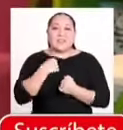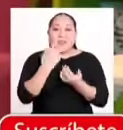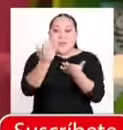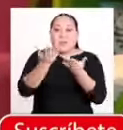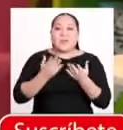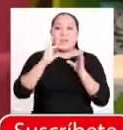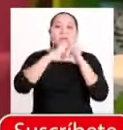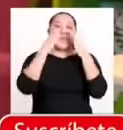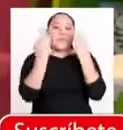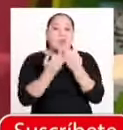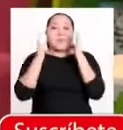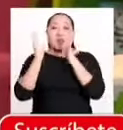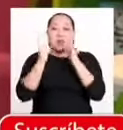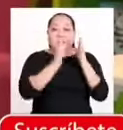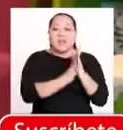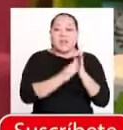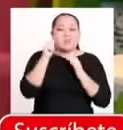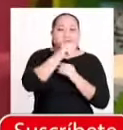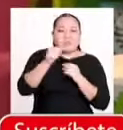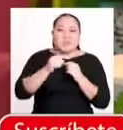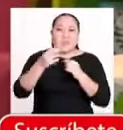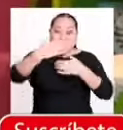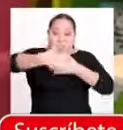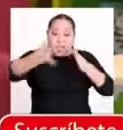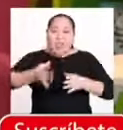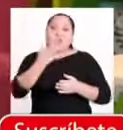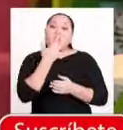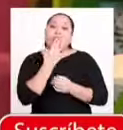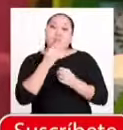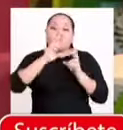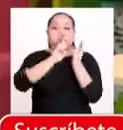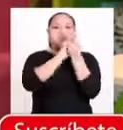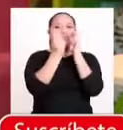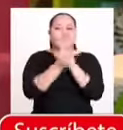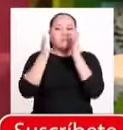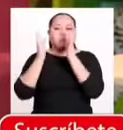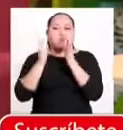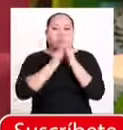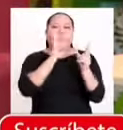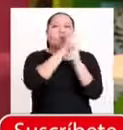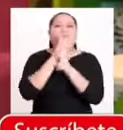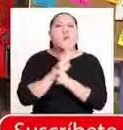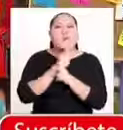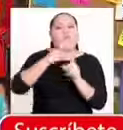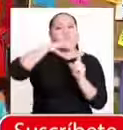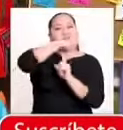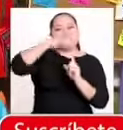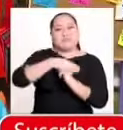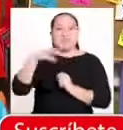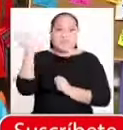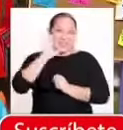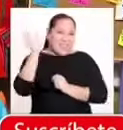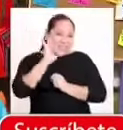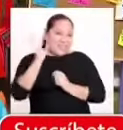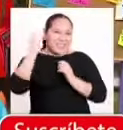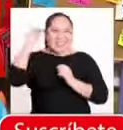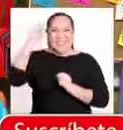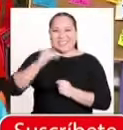familias a elaborar sus tachos de colores y reciclar de forma ordenada para cuidar el medio ambiente! ¡Nos vemos!